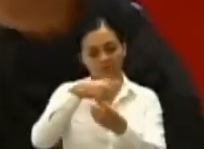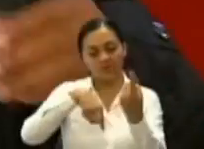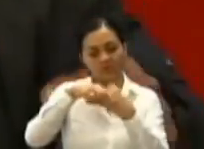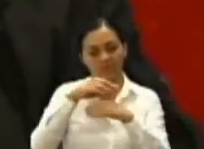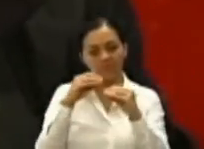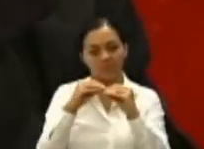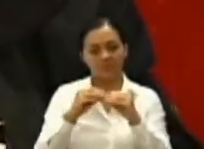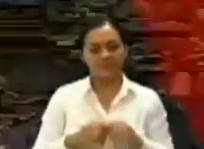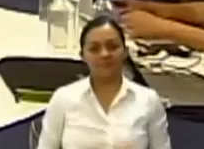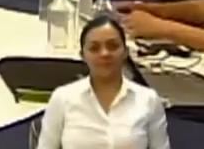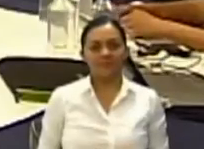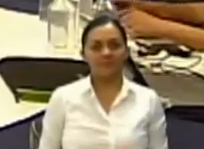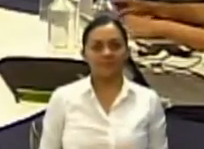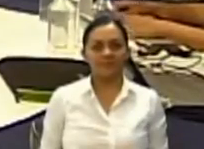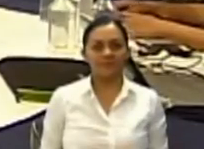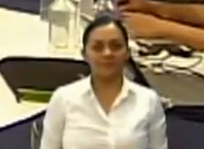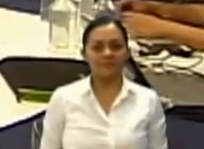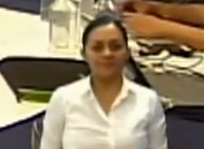señora de estudio